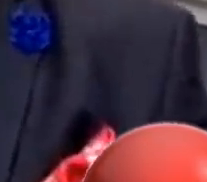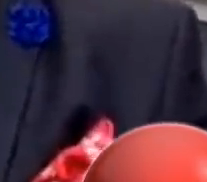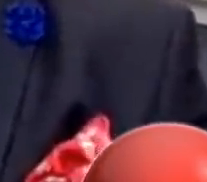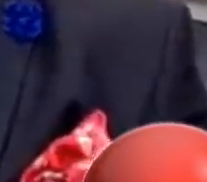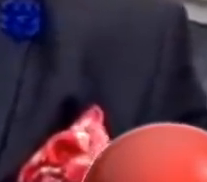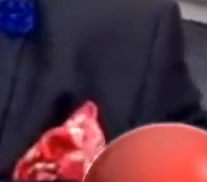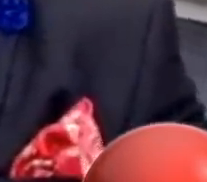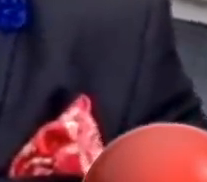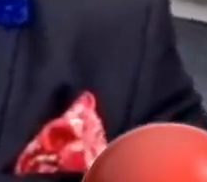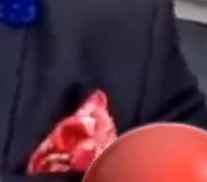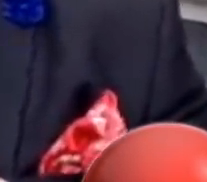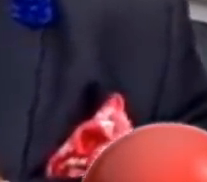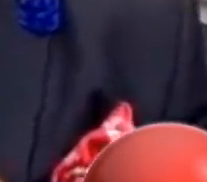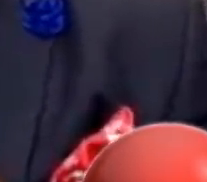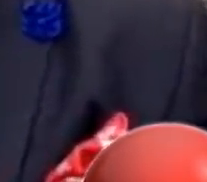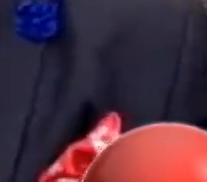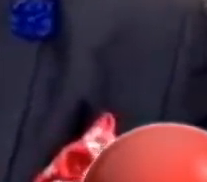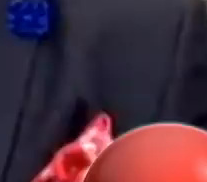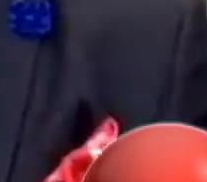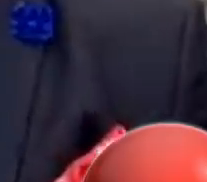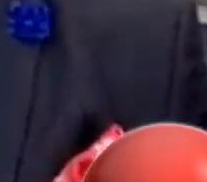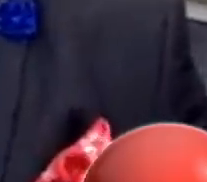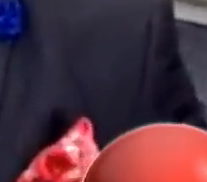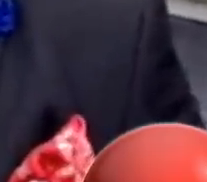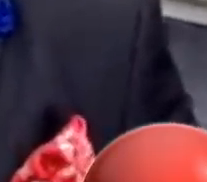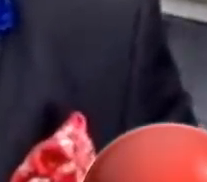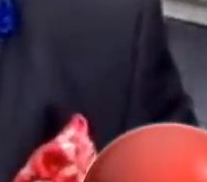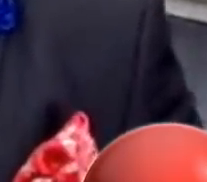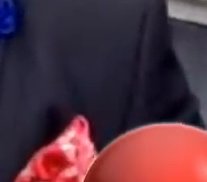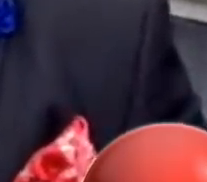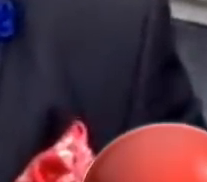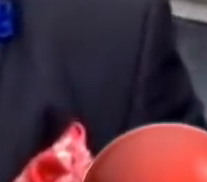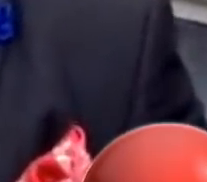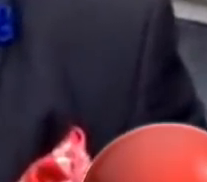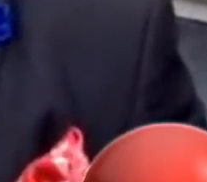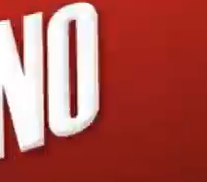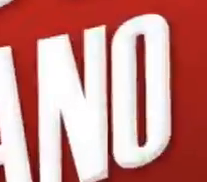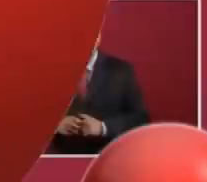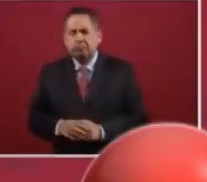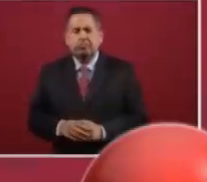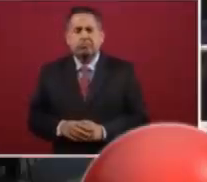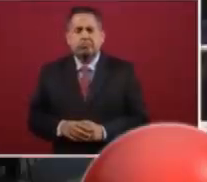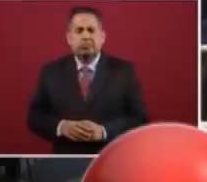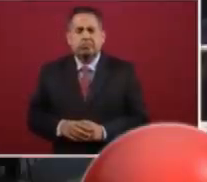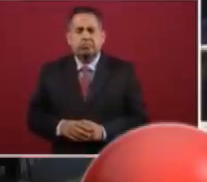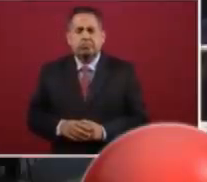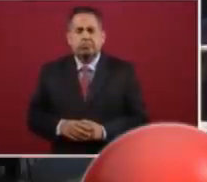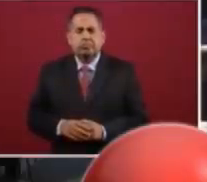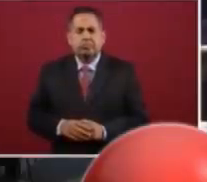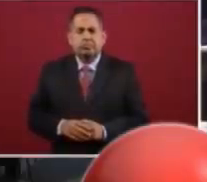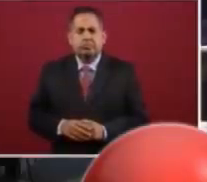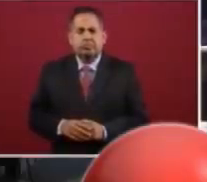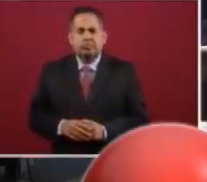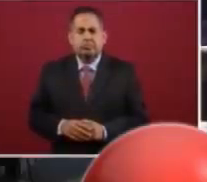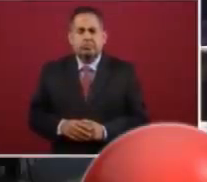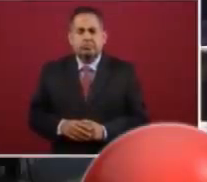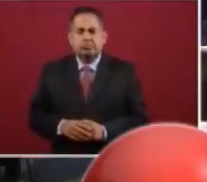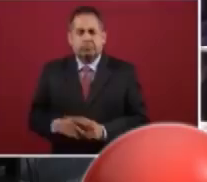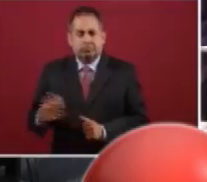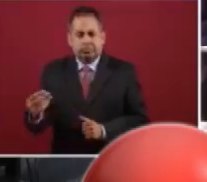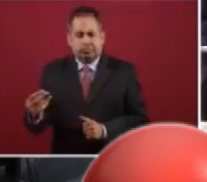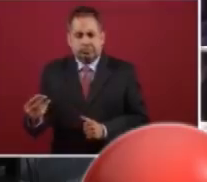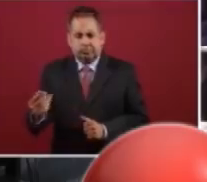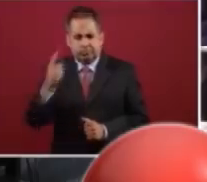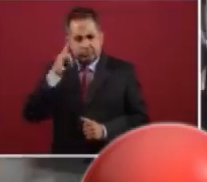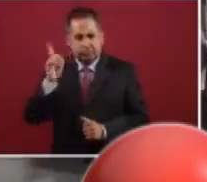dices, Rafa, a los encapuchados. Vamos a ver al presidente Andrés Manuel López Obrador. ¿Qué están planeando para el 2 de octubre, para